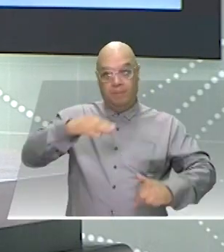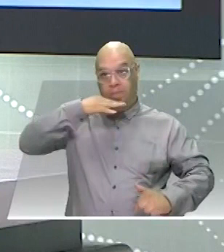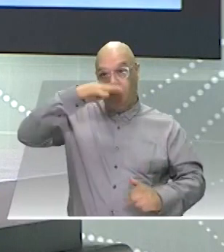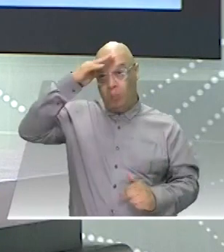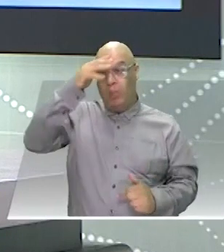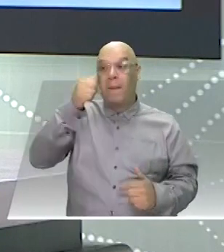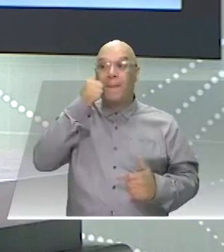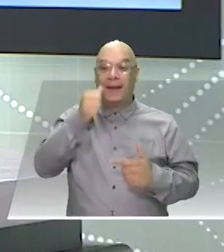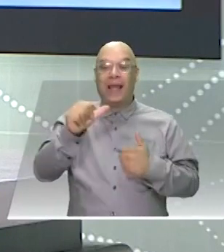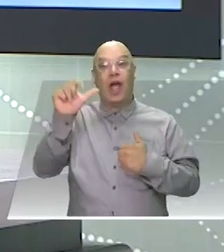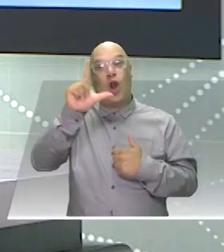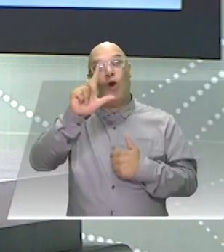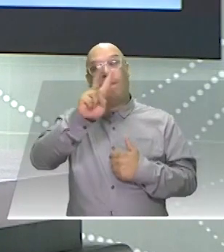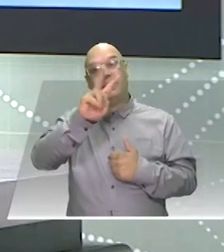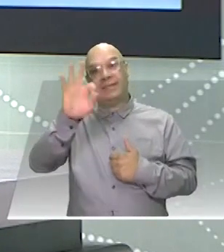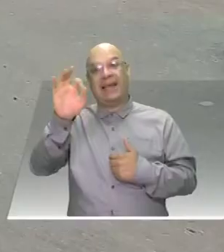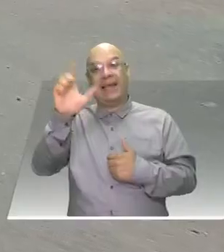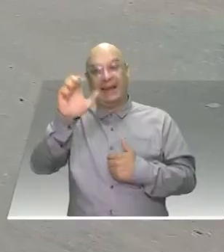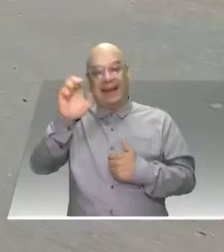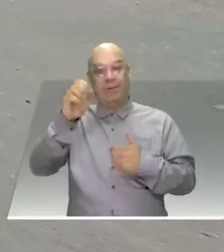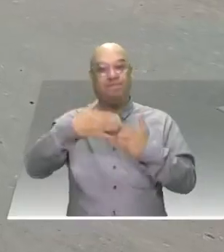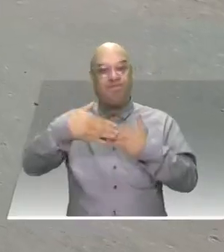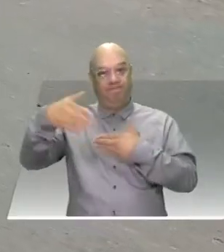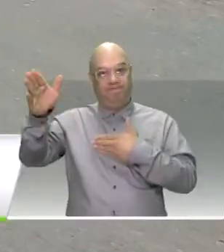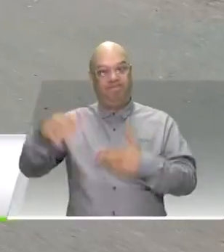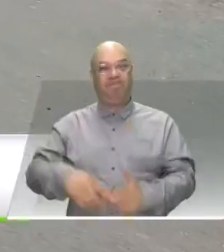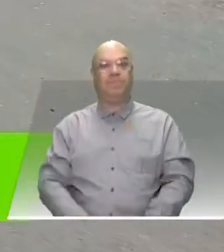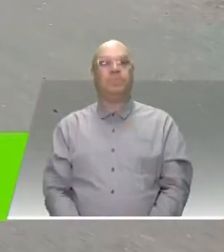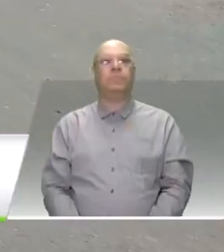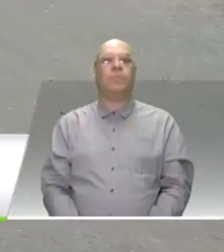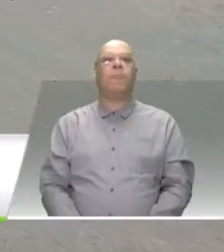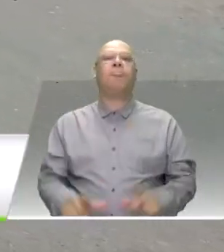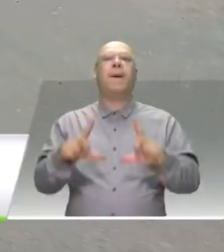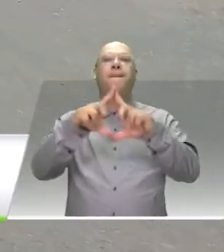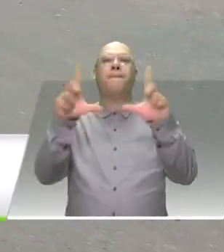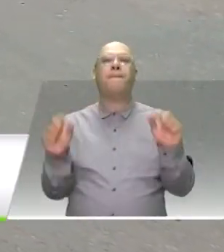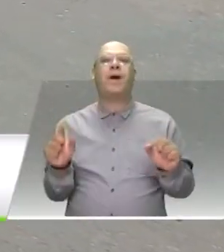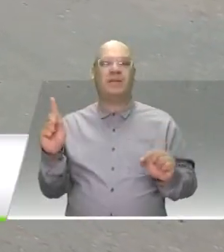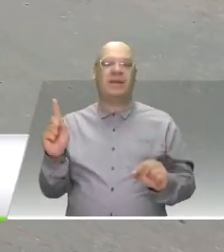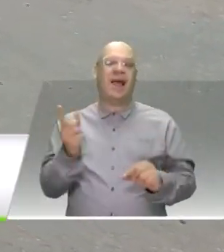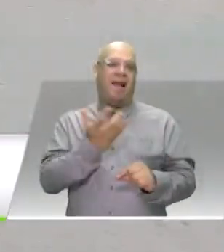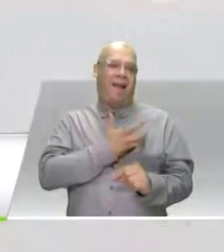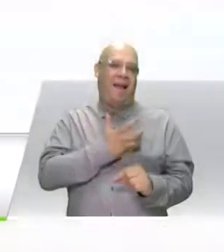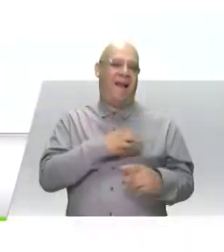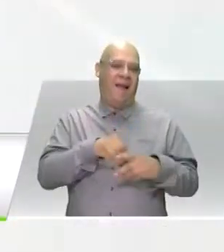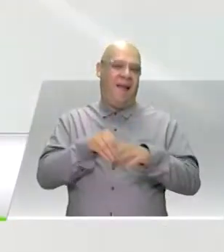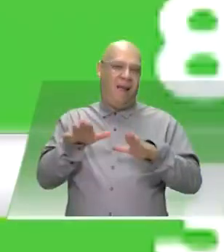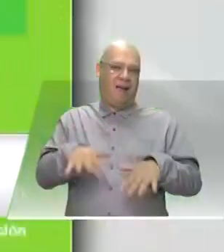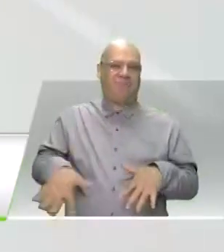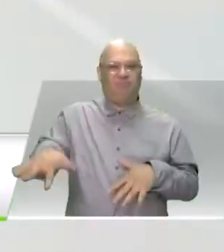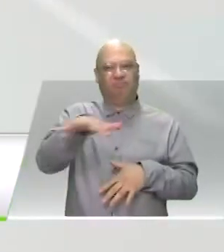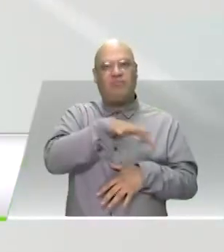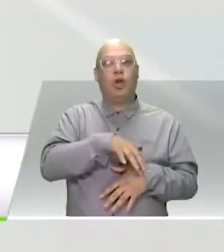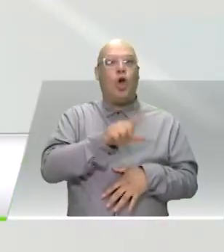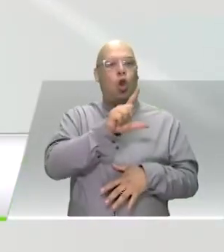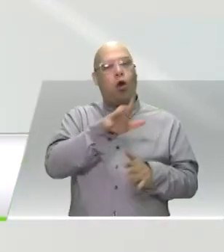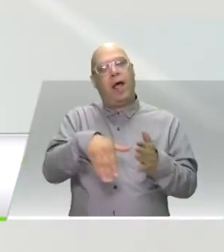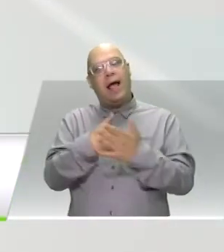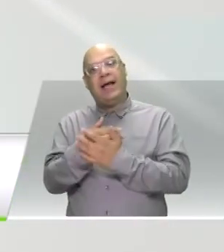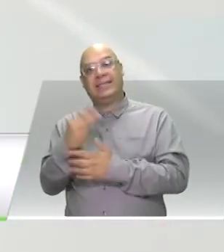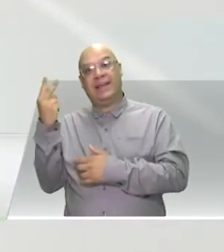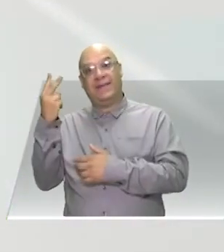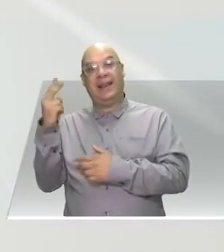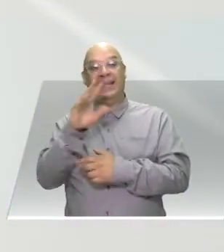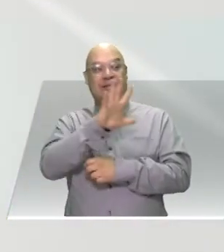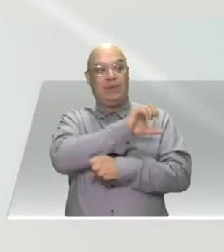partir de mañana lunes 23 de enero el pico y placa decretado por la administración distrital para este año va de lunes a viernes entre las 5